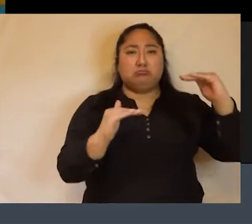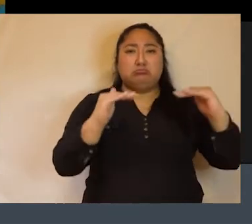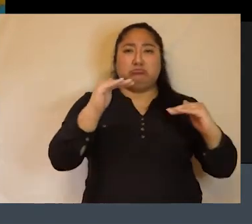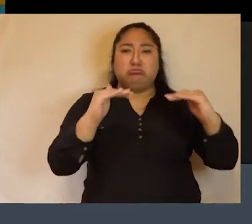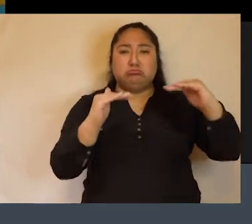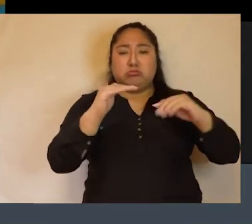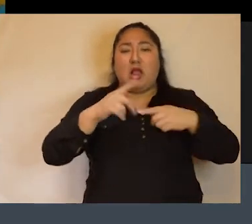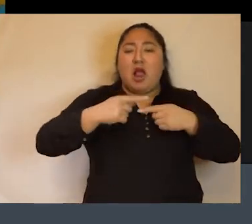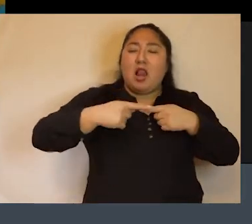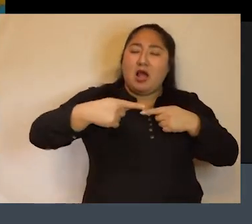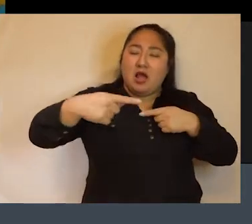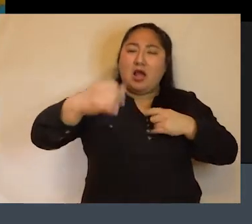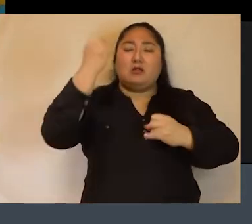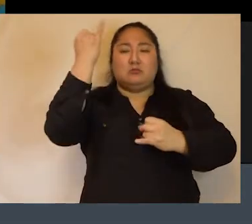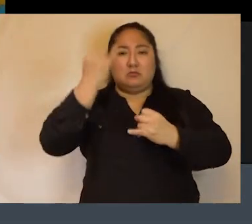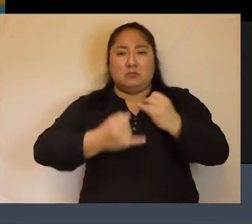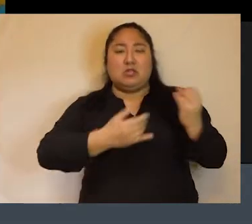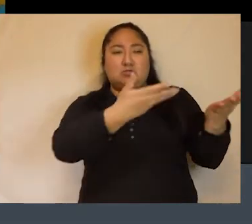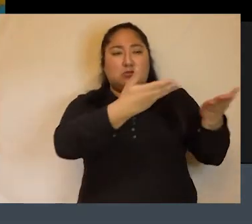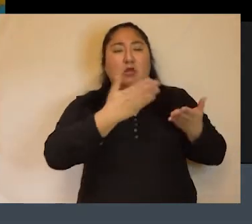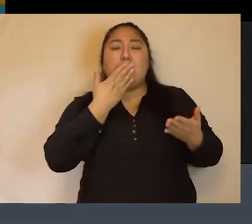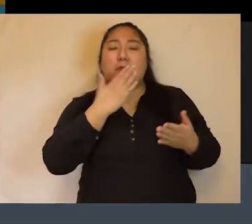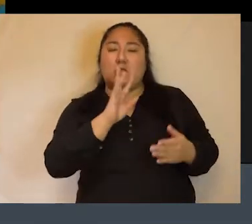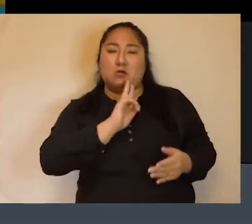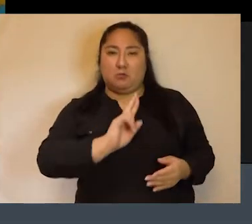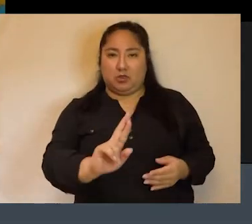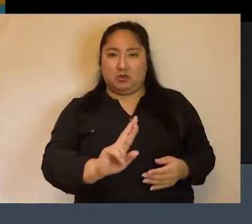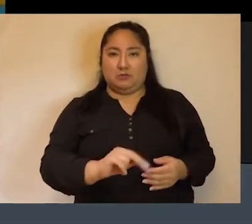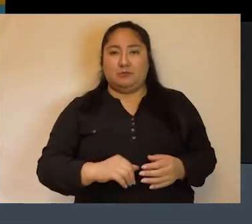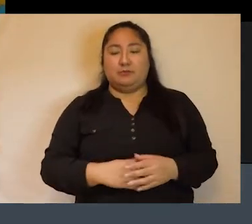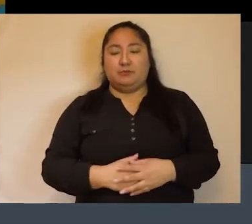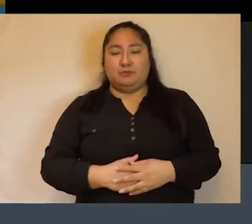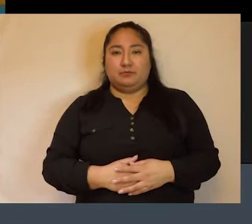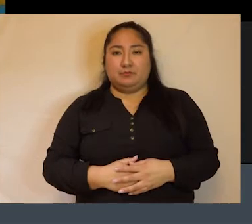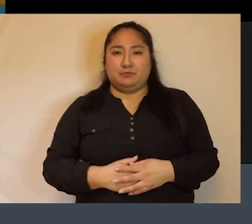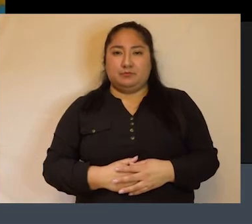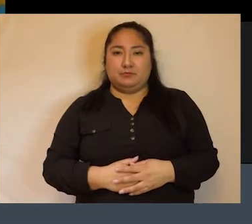muy equilibrado y en el largo plazo es el que está dando los mejores resultados.